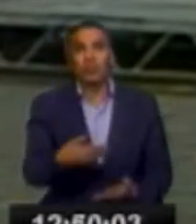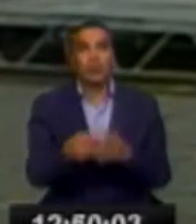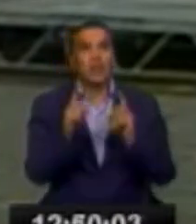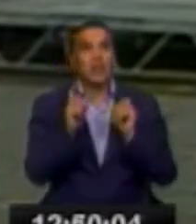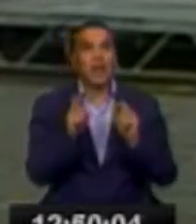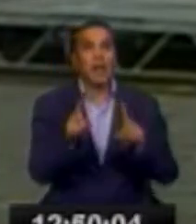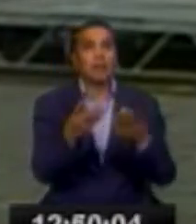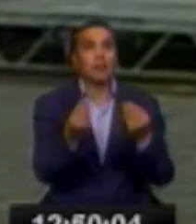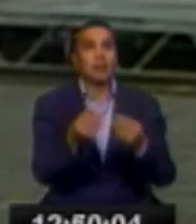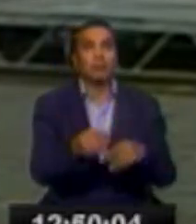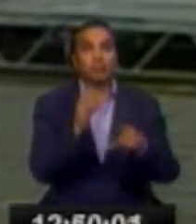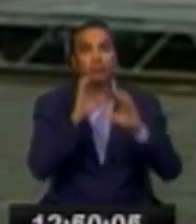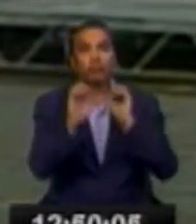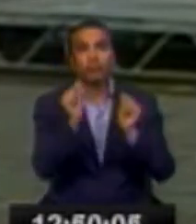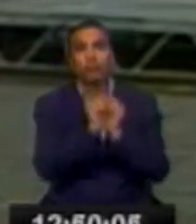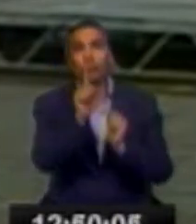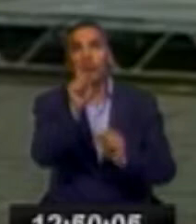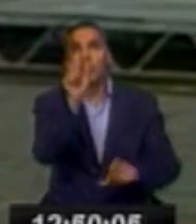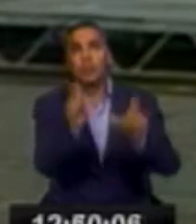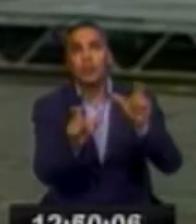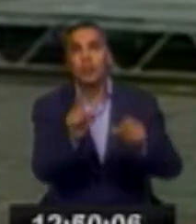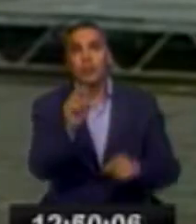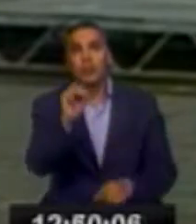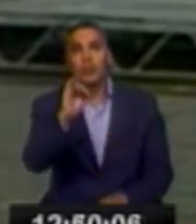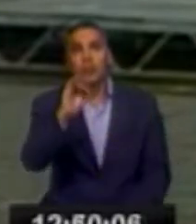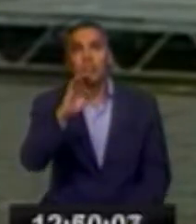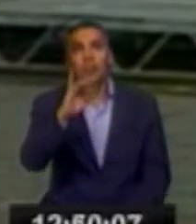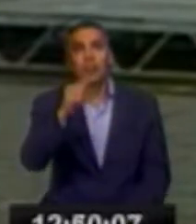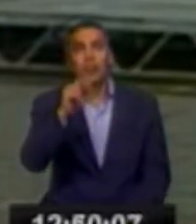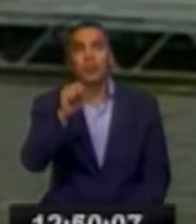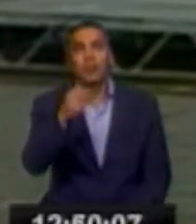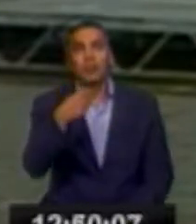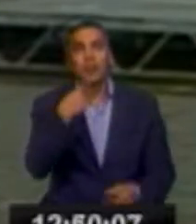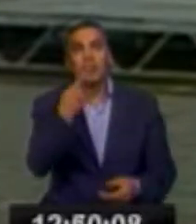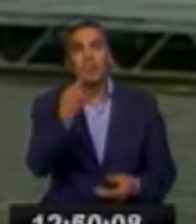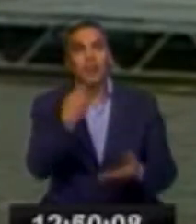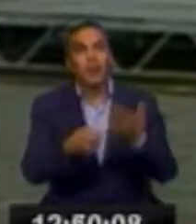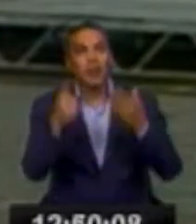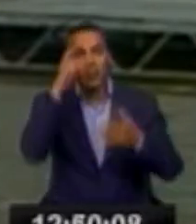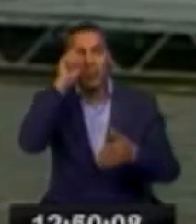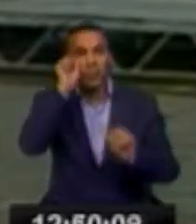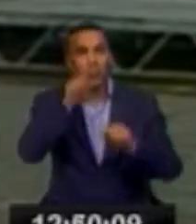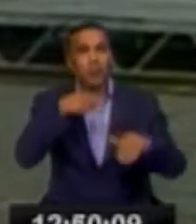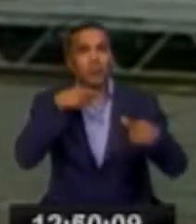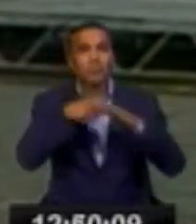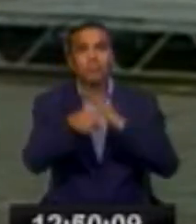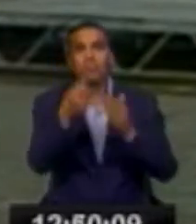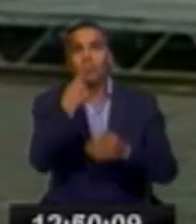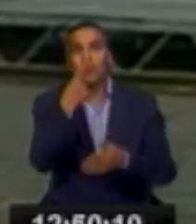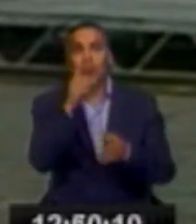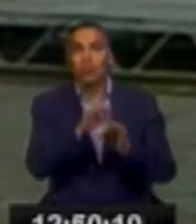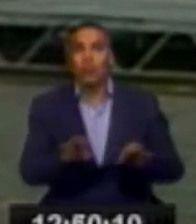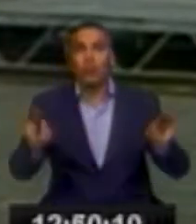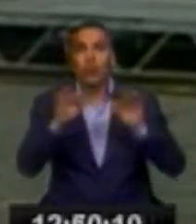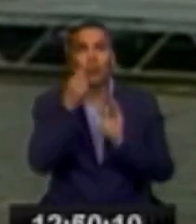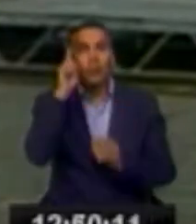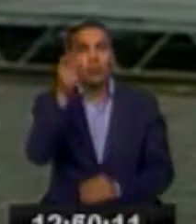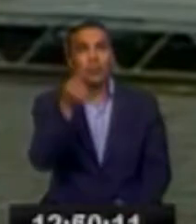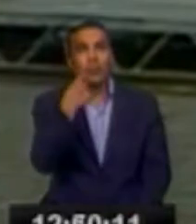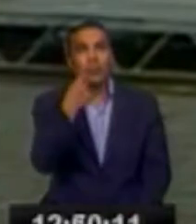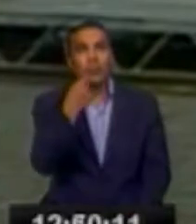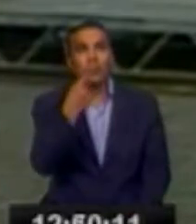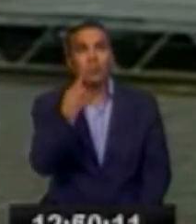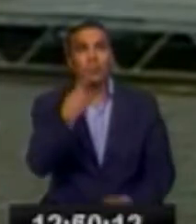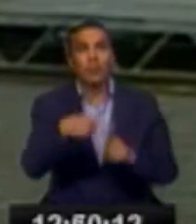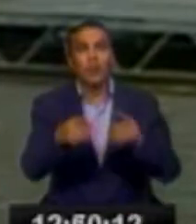cáncer. Conversamos con una de ellas, con Miriam Merino, y nos contó las dificultades que tenía para acceder al medicamento que era vital para su tratamiento. Sin embargo, se